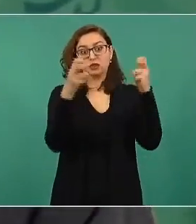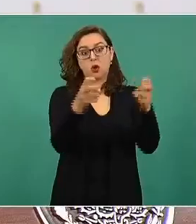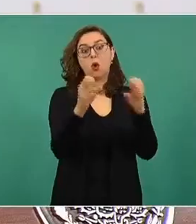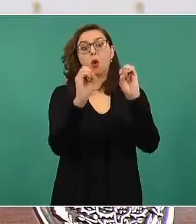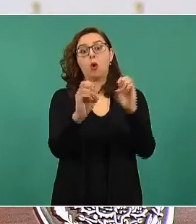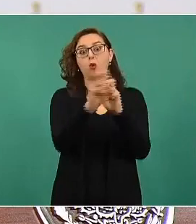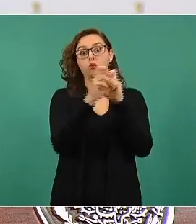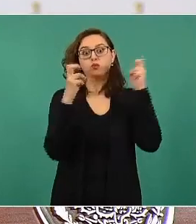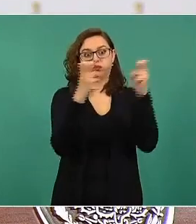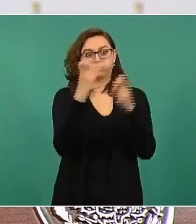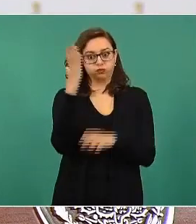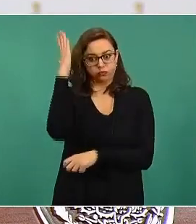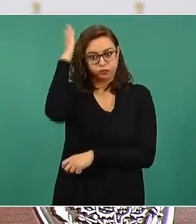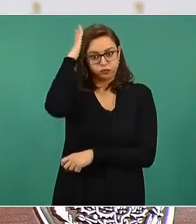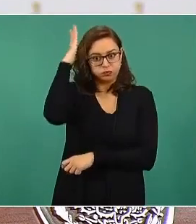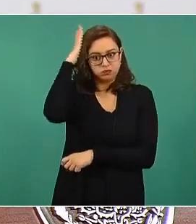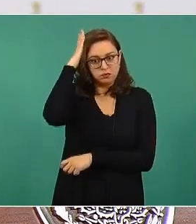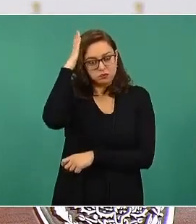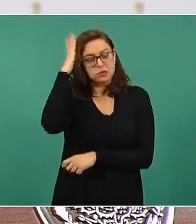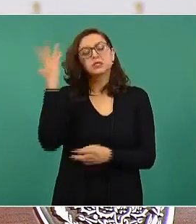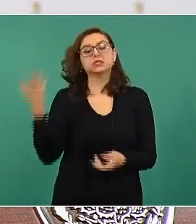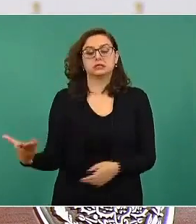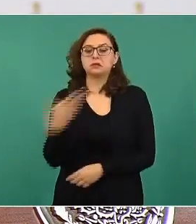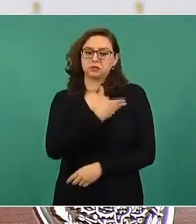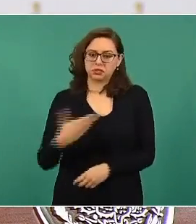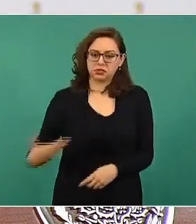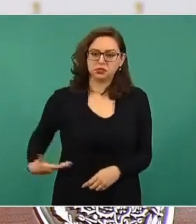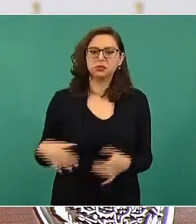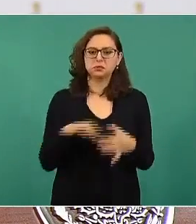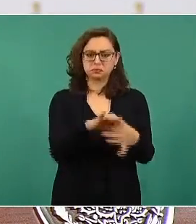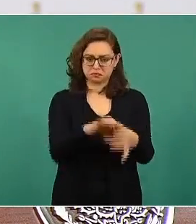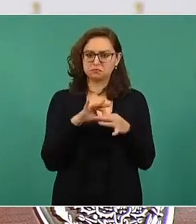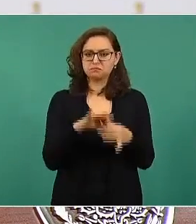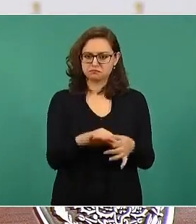ministro, no sabía el presidente.